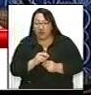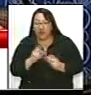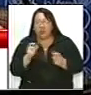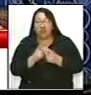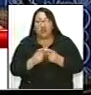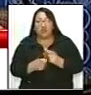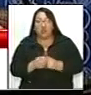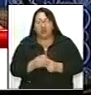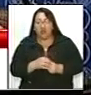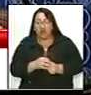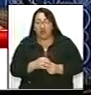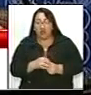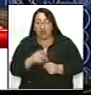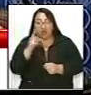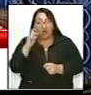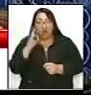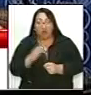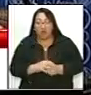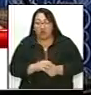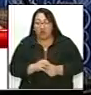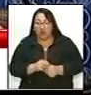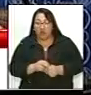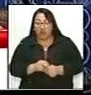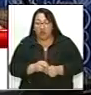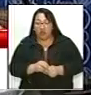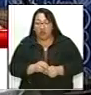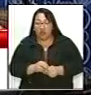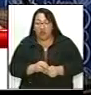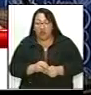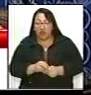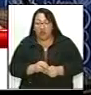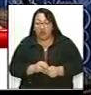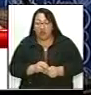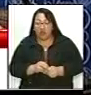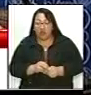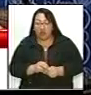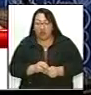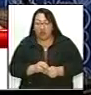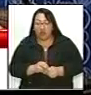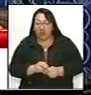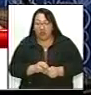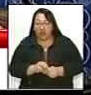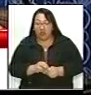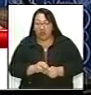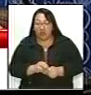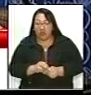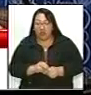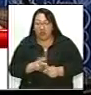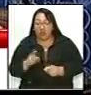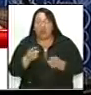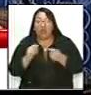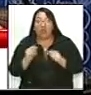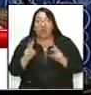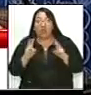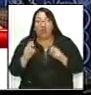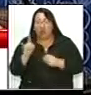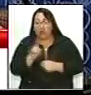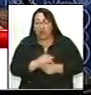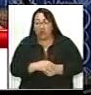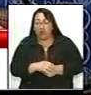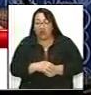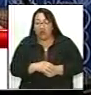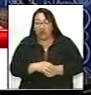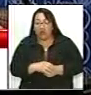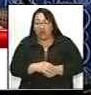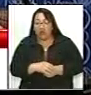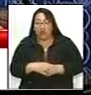ex congresista Kenji Fujimori. Y hoy se dice, ah, no, en ese caso se trató de manera urgente. Generen